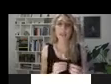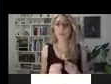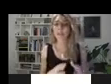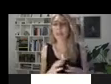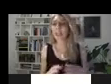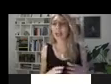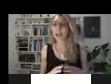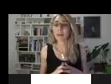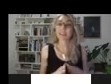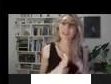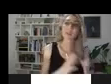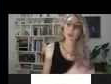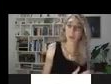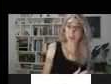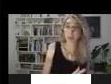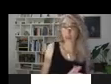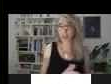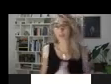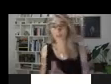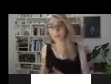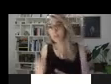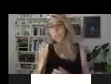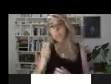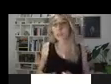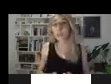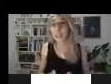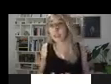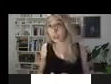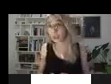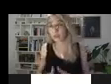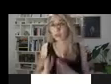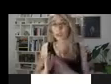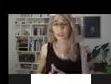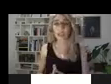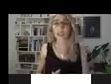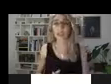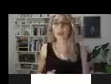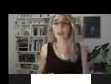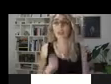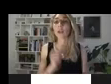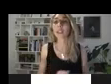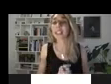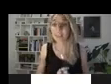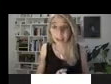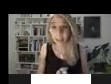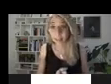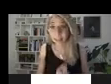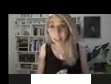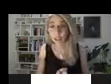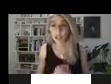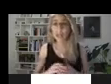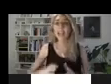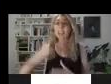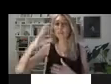siempre permite hablar más de aproximaciones. En el momento, en las casas de subasta, donde se baja